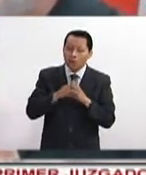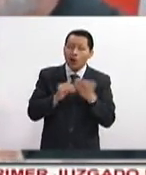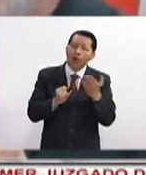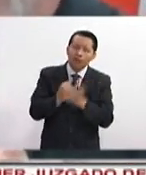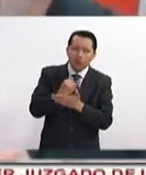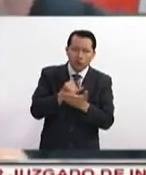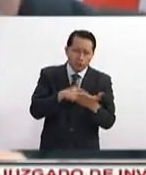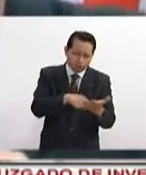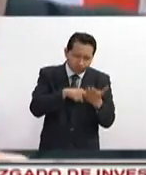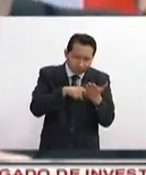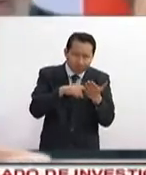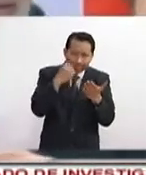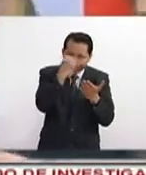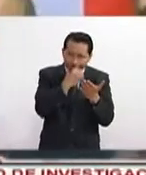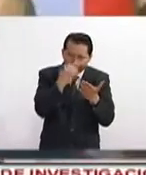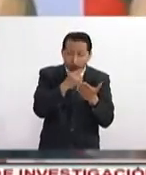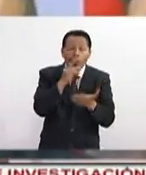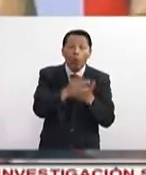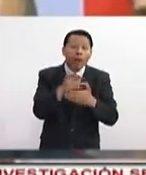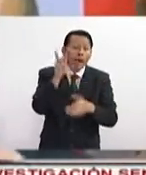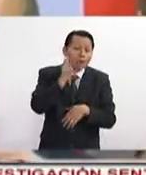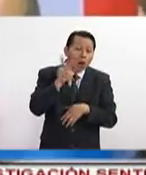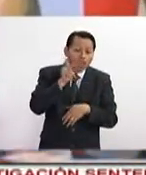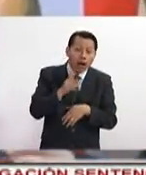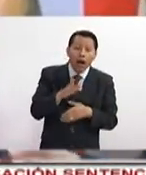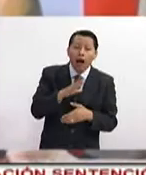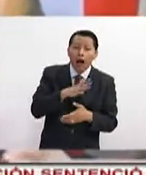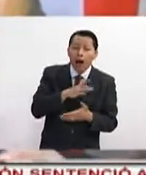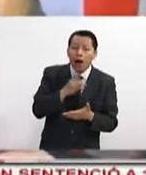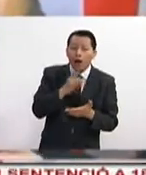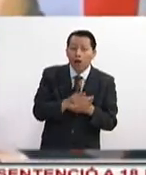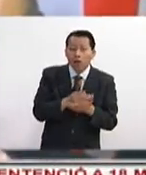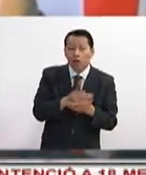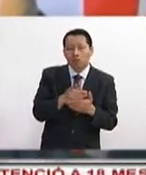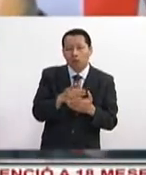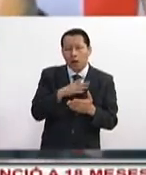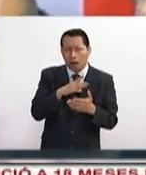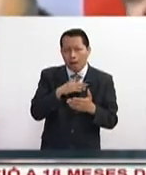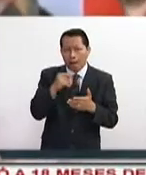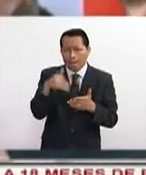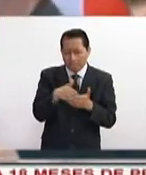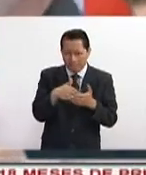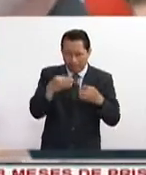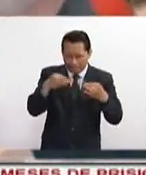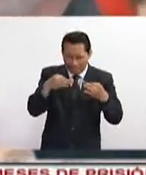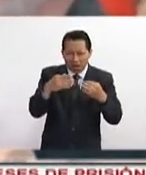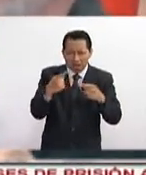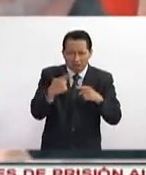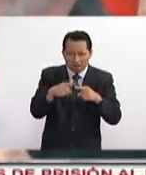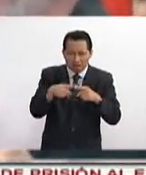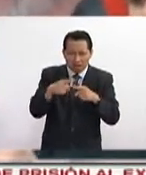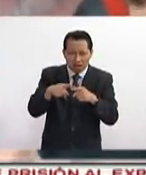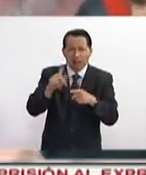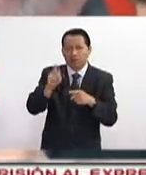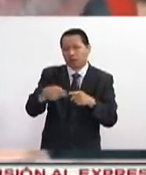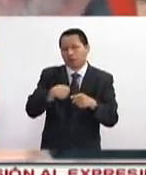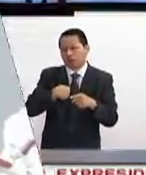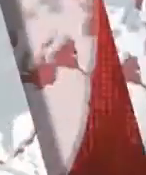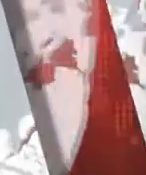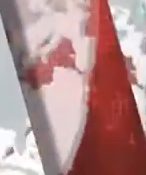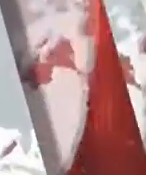los hechos. La única prueba que existe en este proceso, en no sé cuántas miles de páginas, es la prueba de mi inocencia.